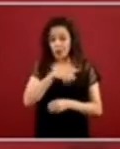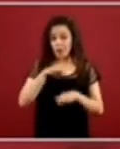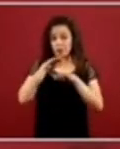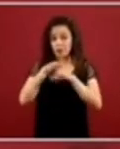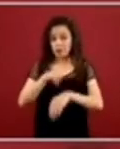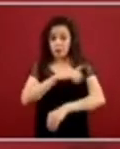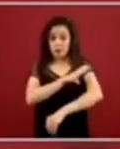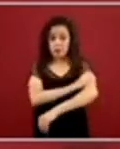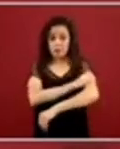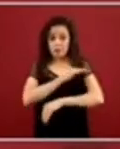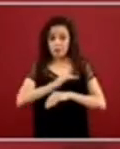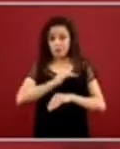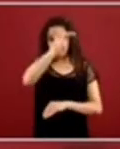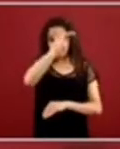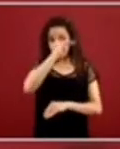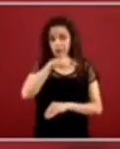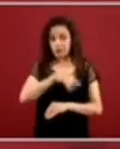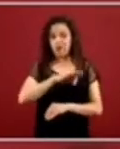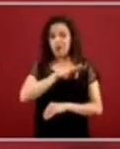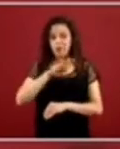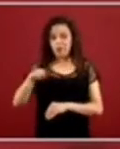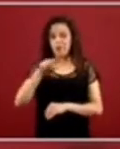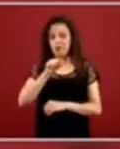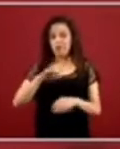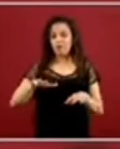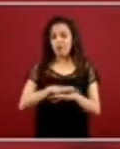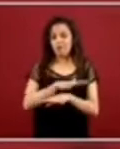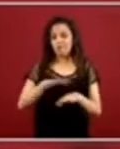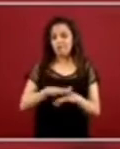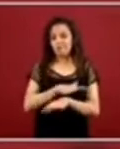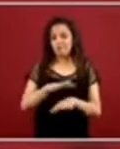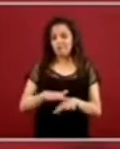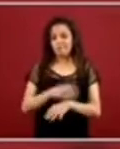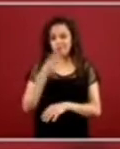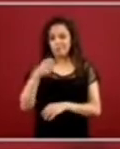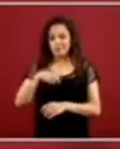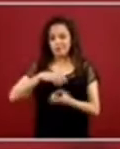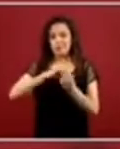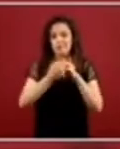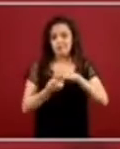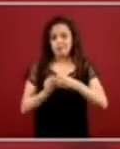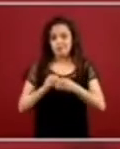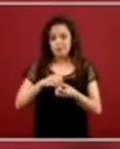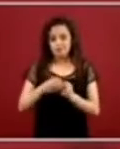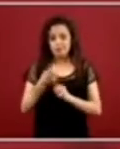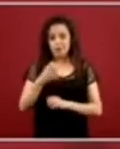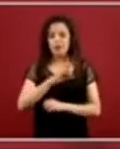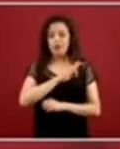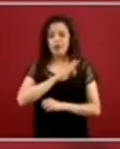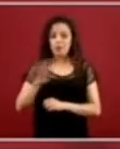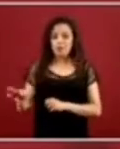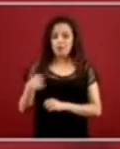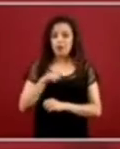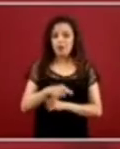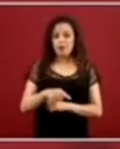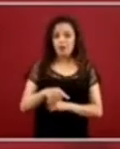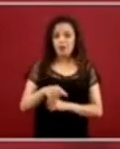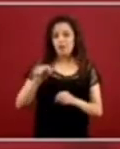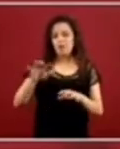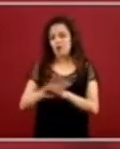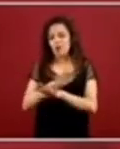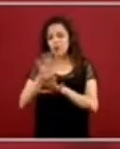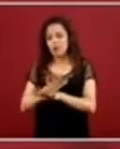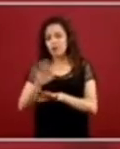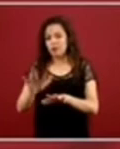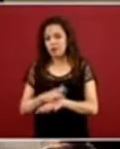que modifican la respuesta a esta sustancia y su receptor podrían alterar la respuesta